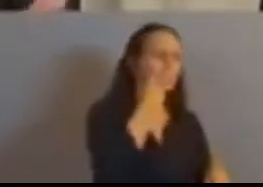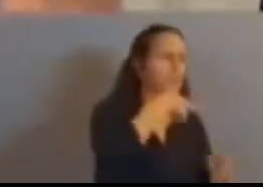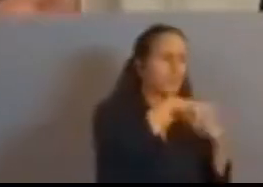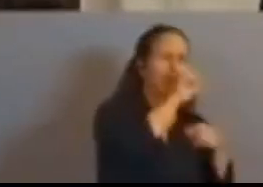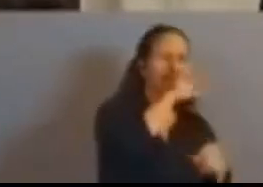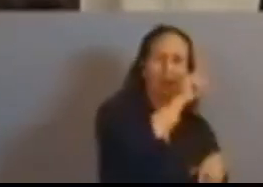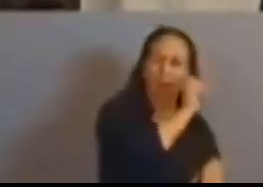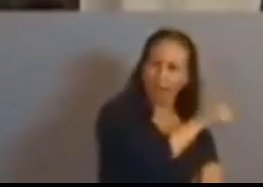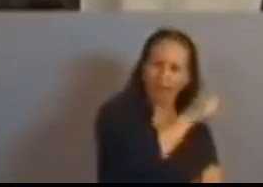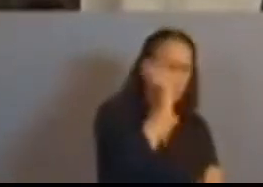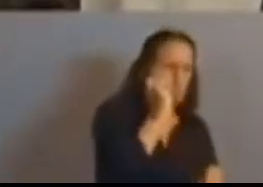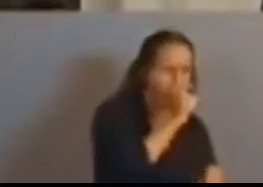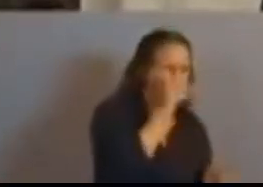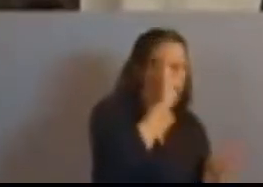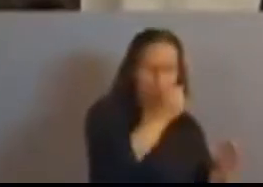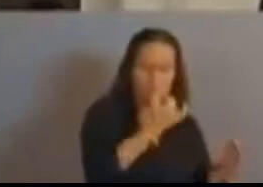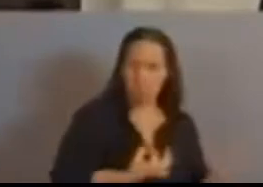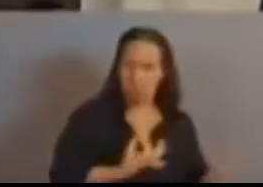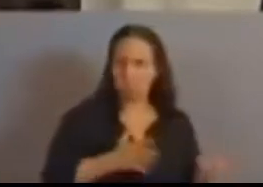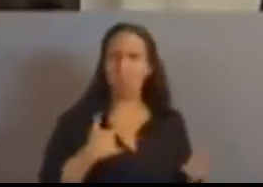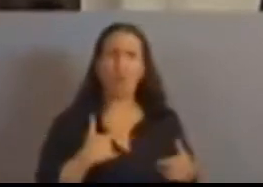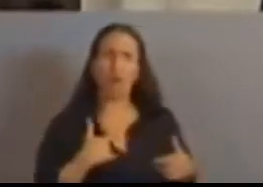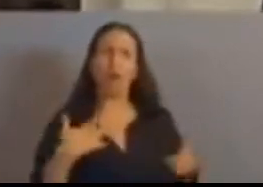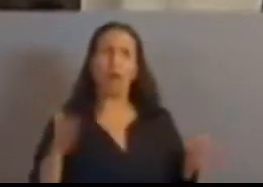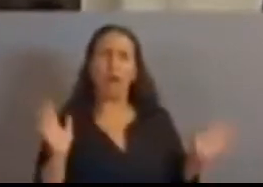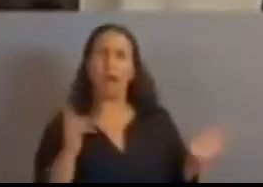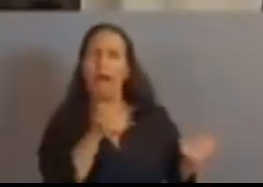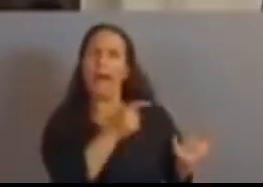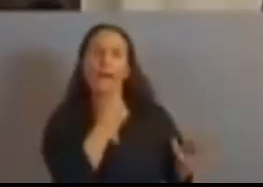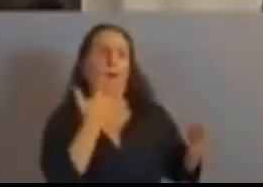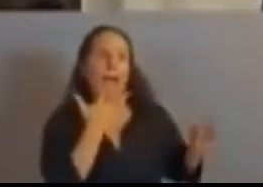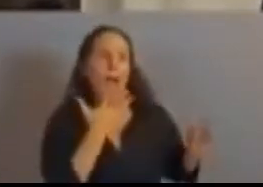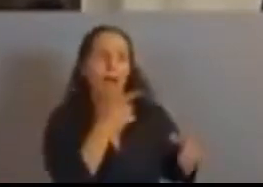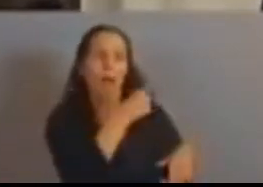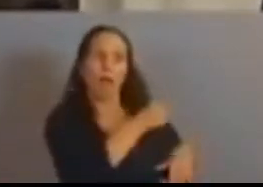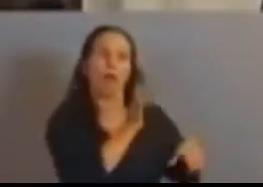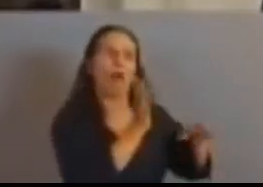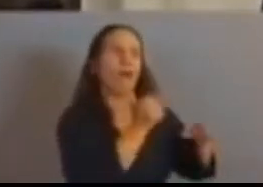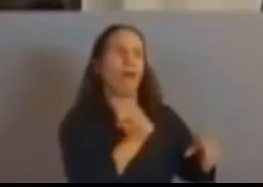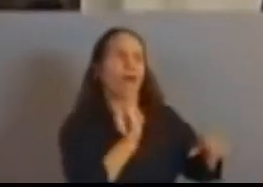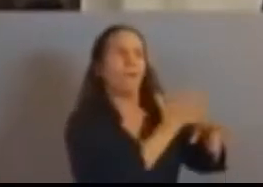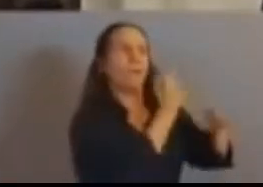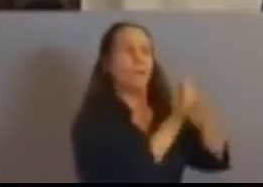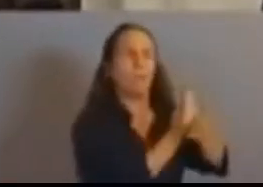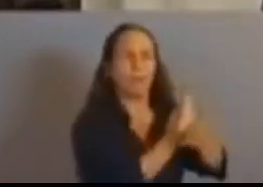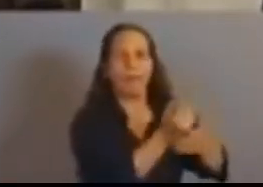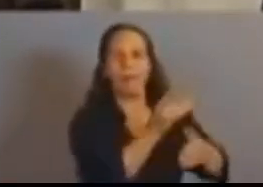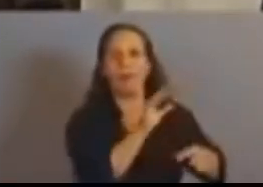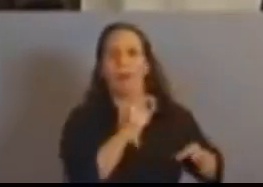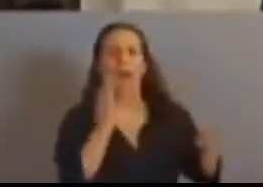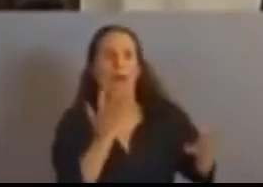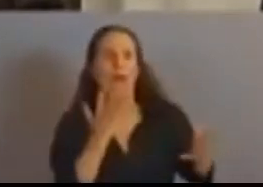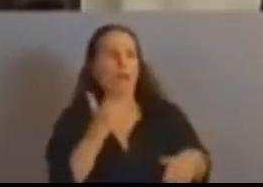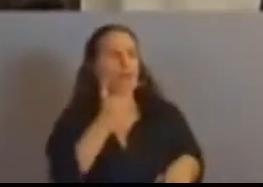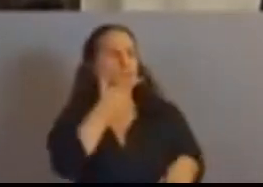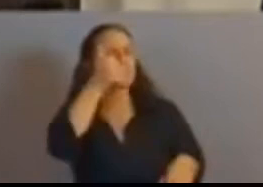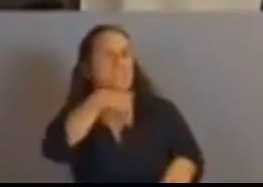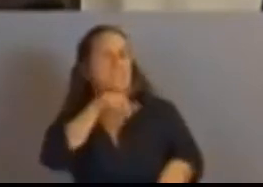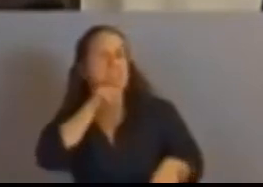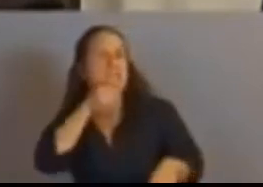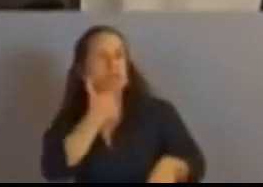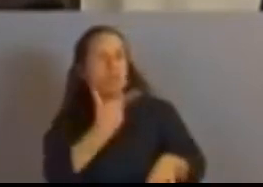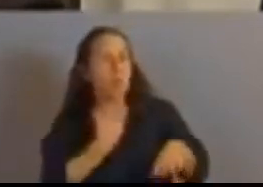ocurriría no defender al presidente Santos, aunque estemos por allí en las antípodas de